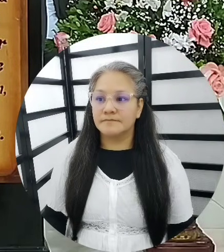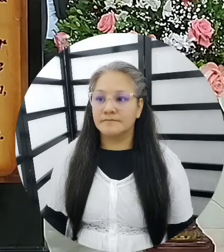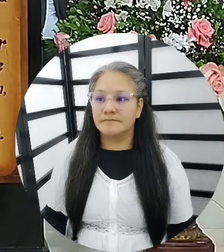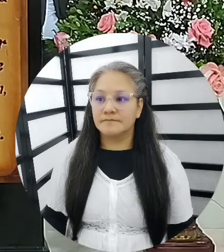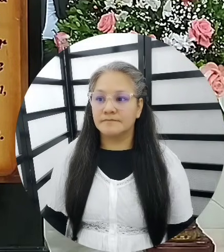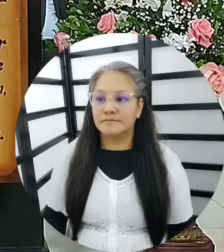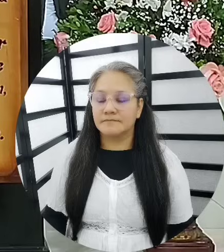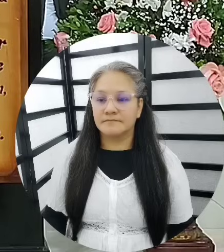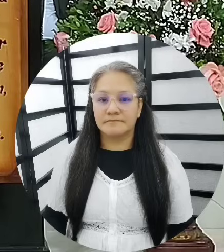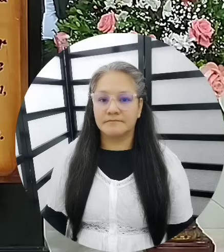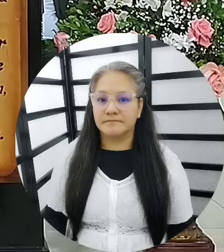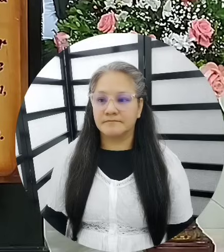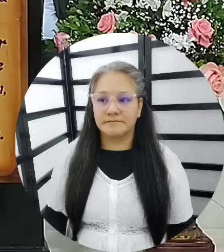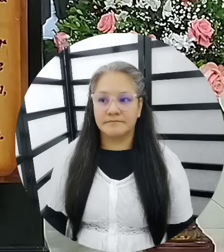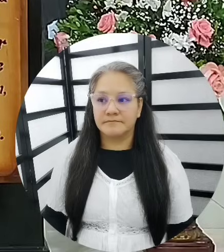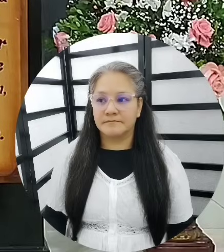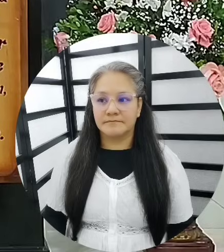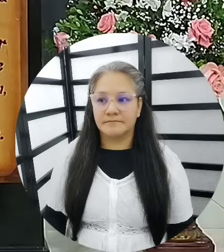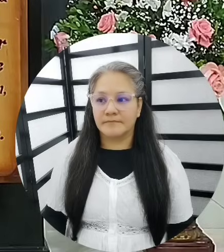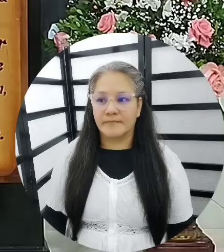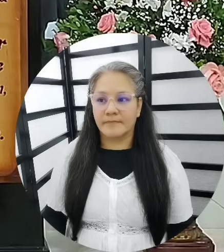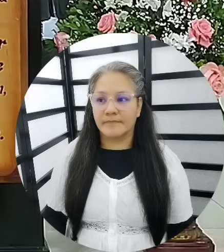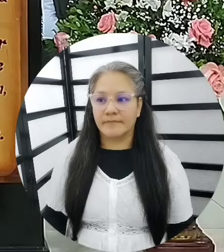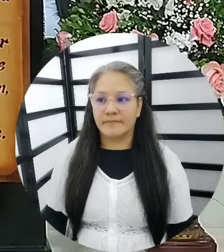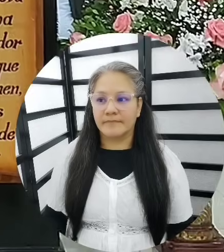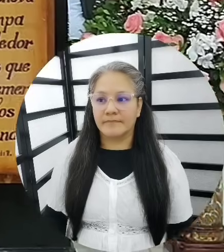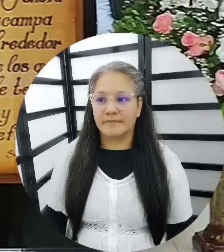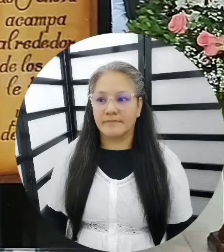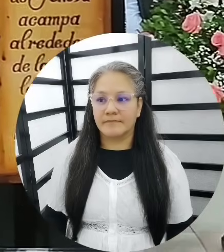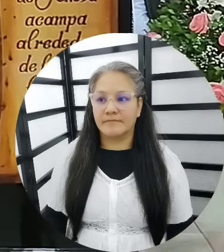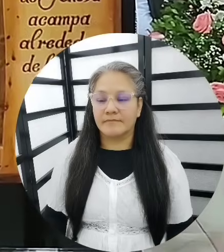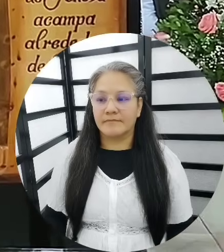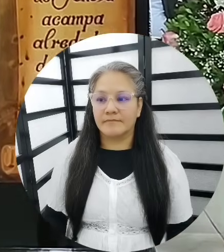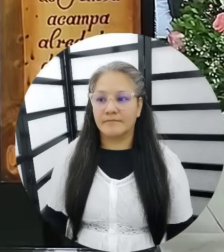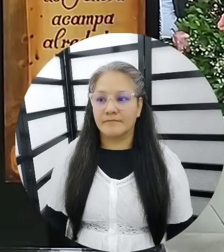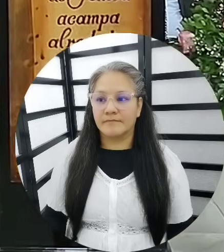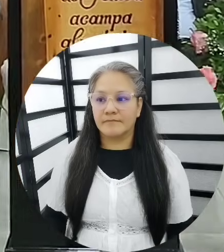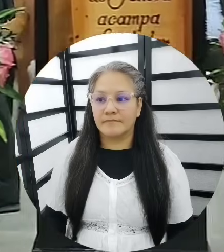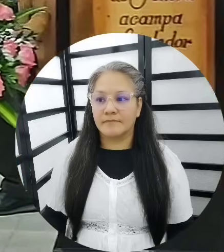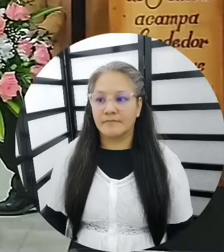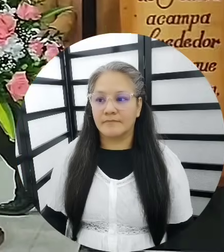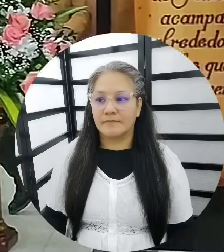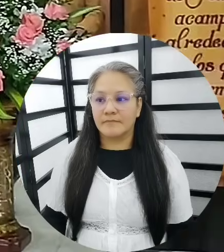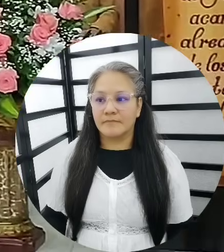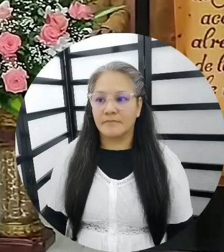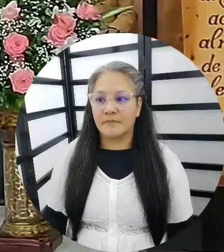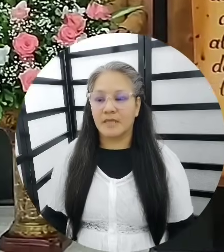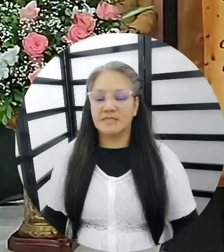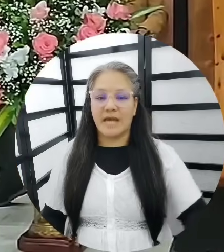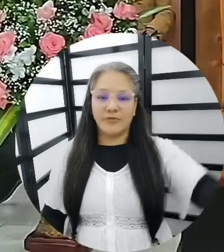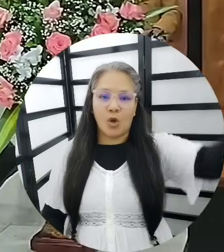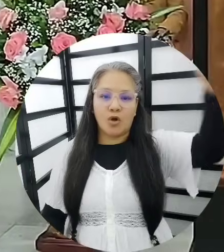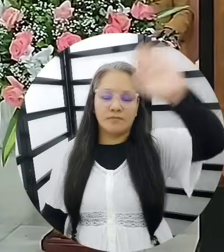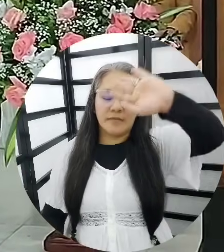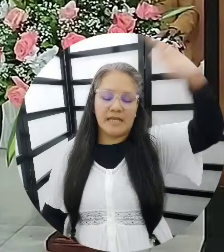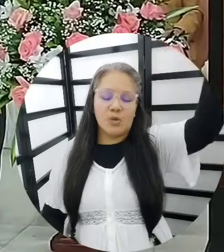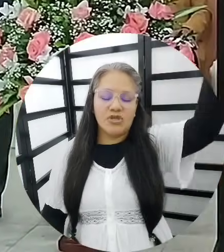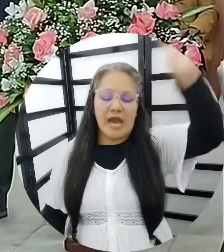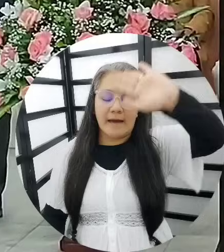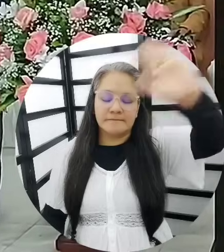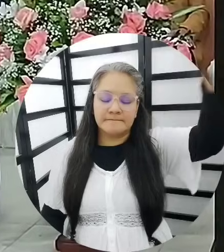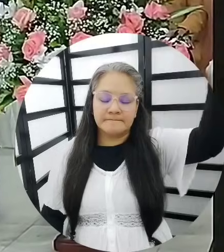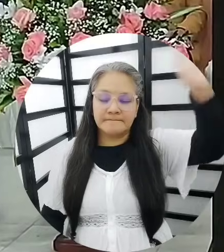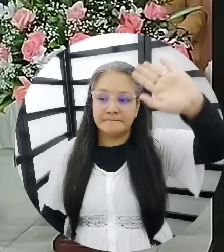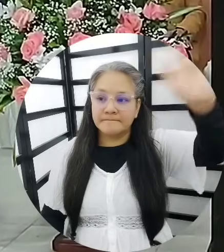del movimiento se dividió. Si se hubiera dividido, no hubiéramos llegado ya a 82